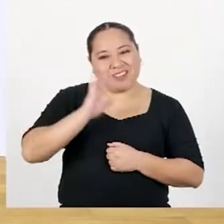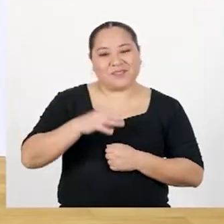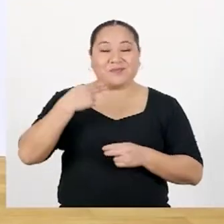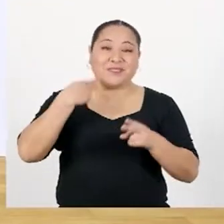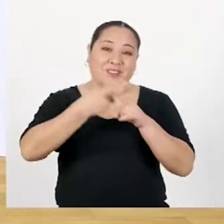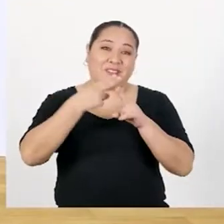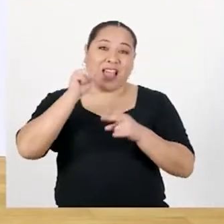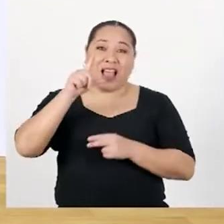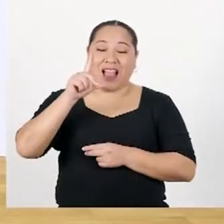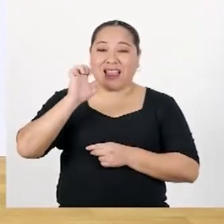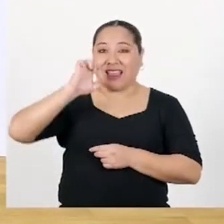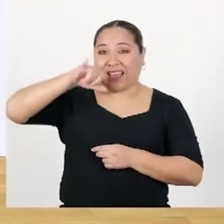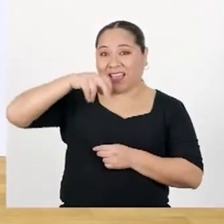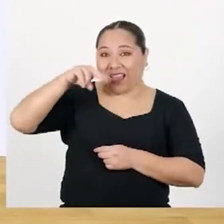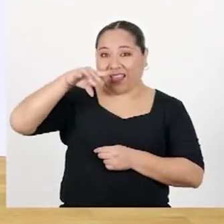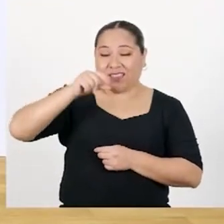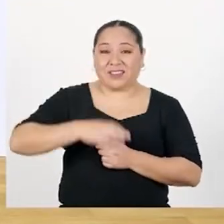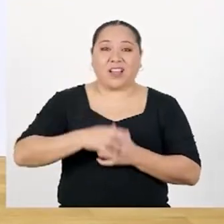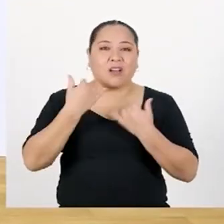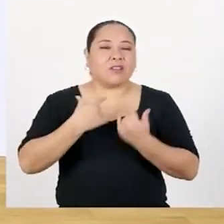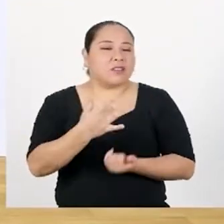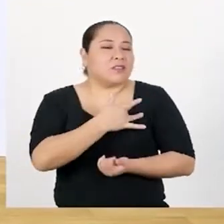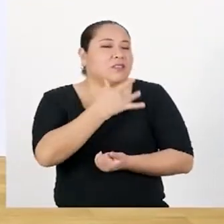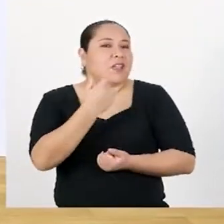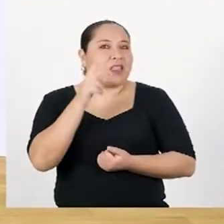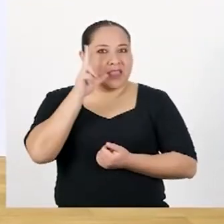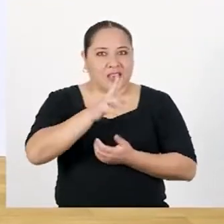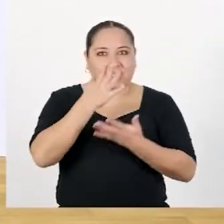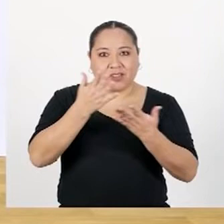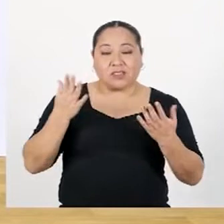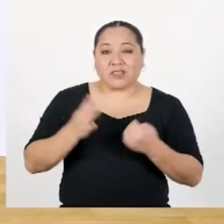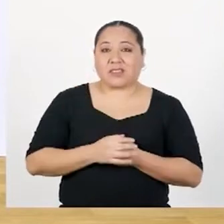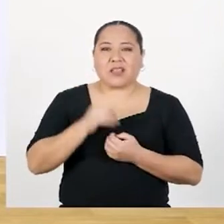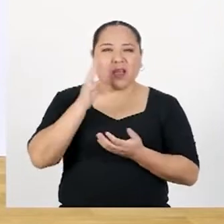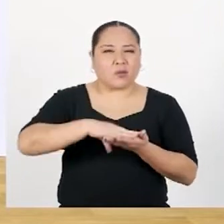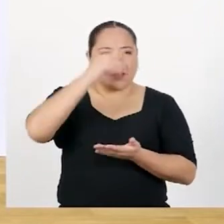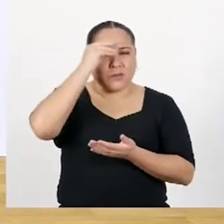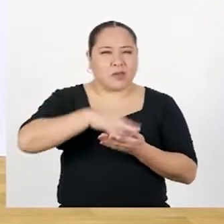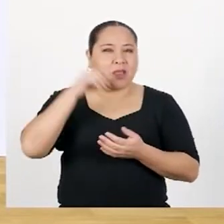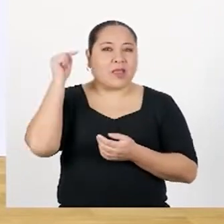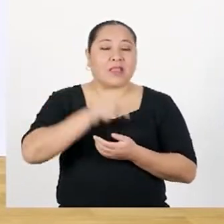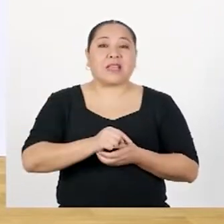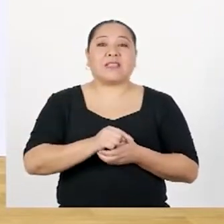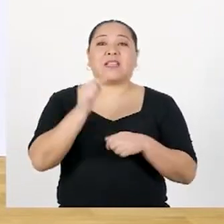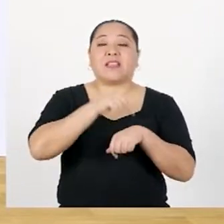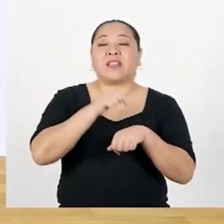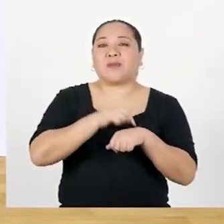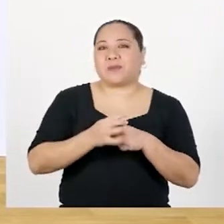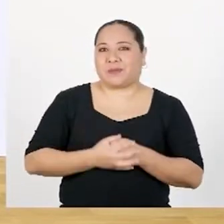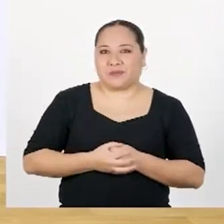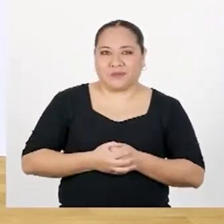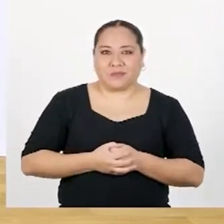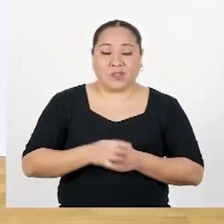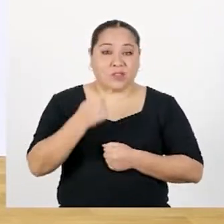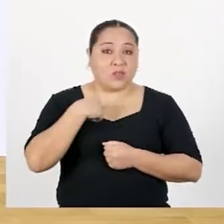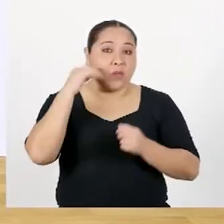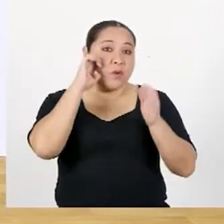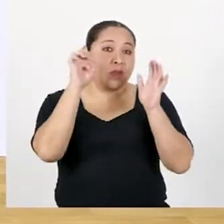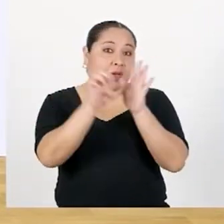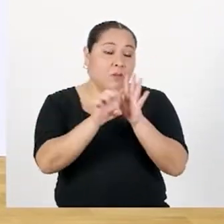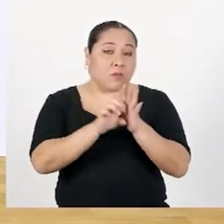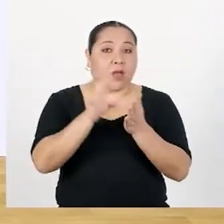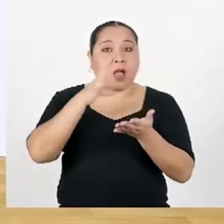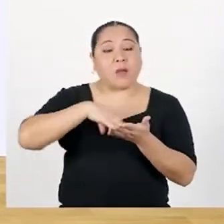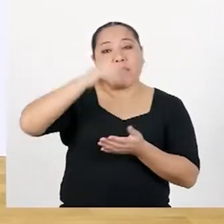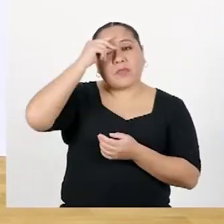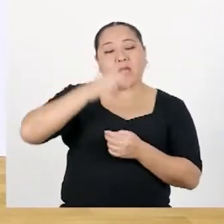Hola, soy Alejandra y hoy vamos a inspirarnos en 3 cosas que hayamos aprendido en esta pandemia. Yo, por